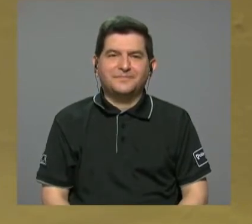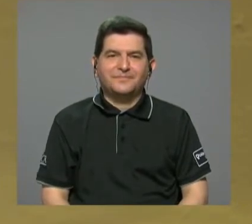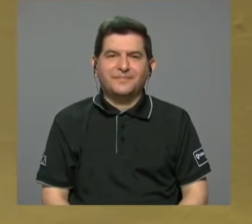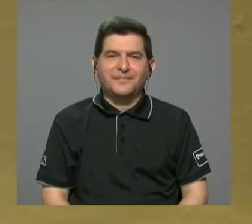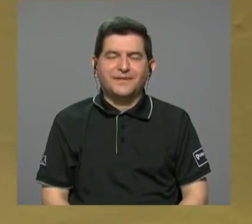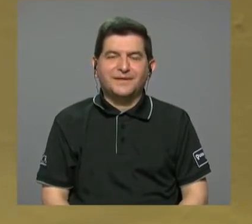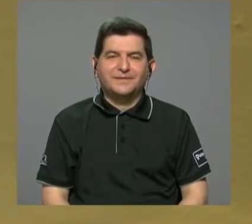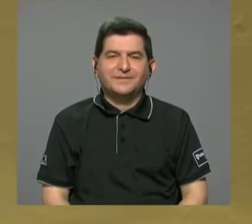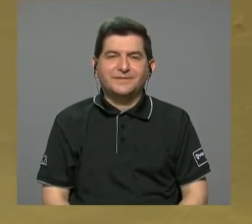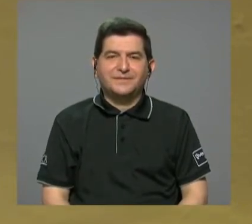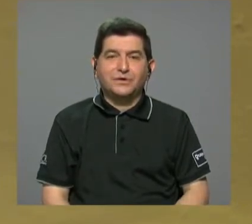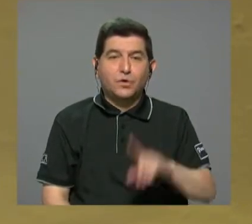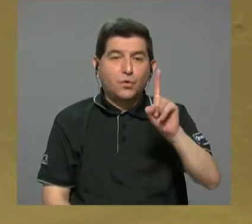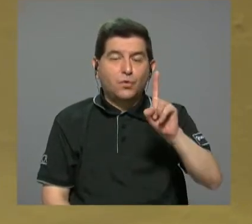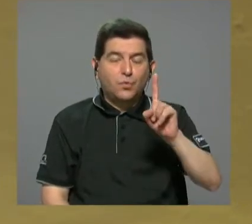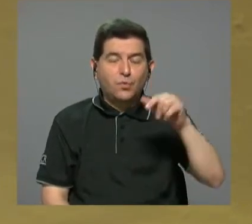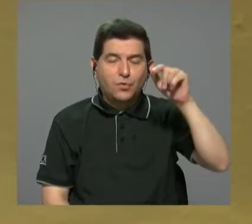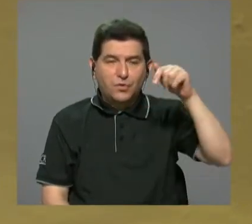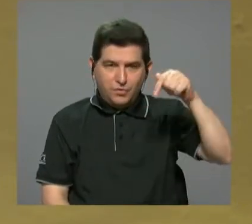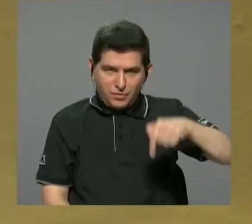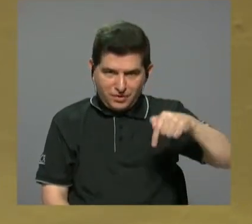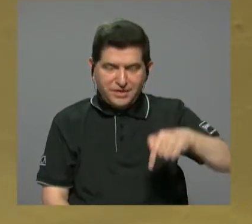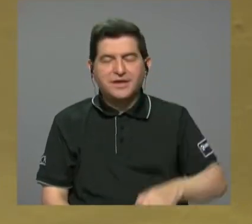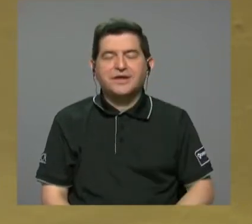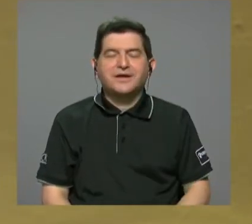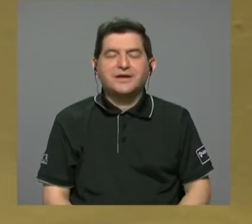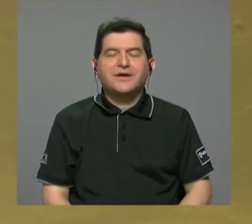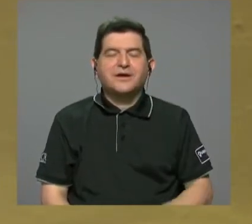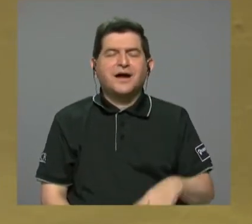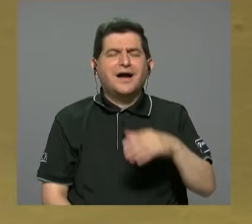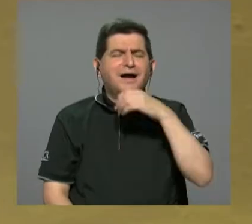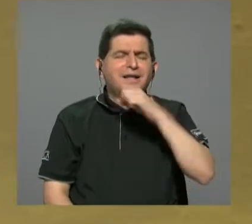de tener un antiguo profesor del posgrado